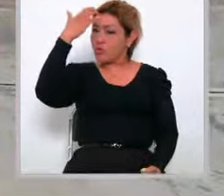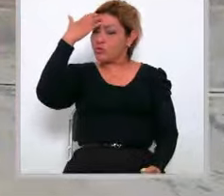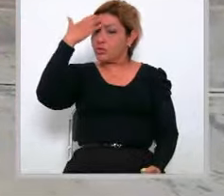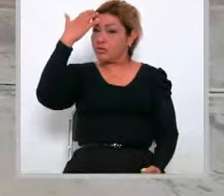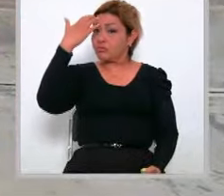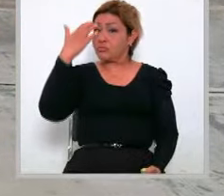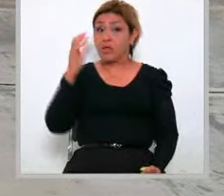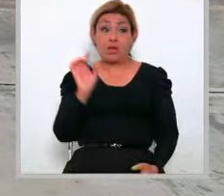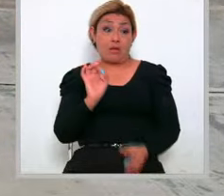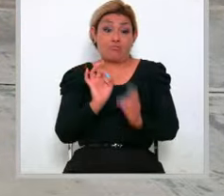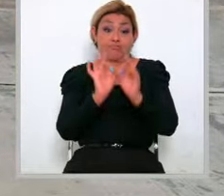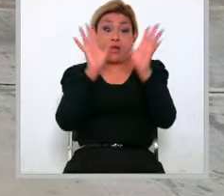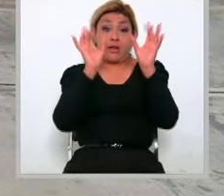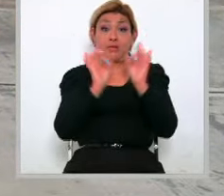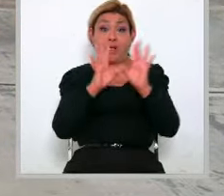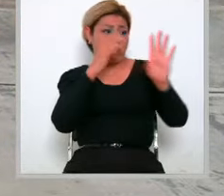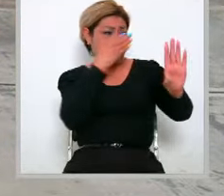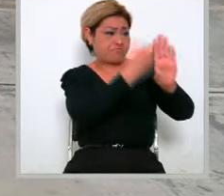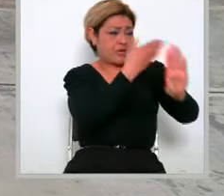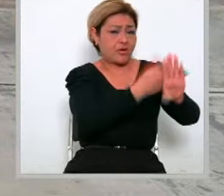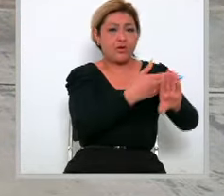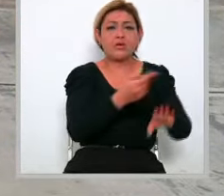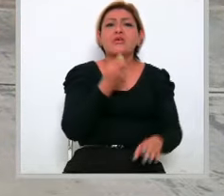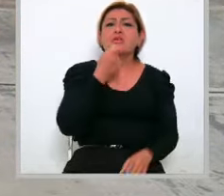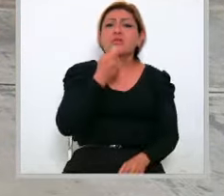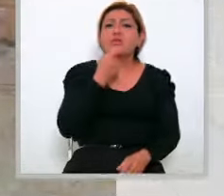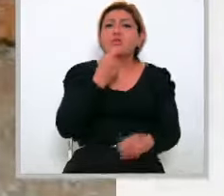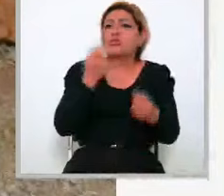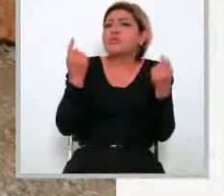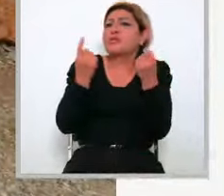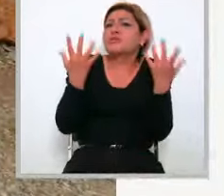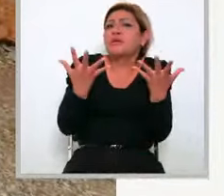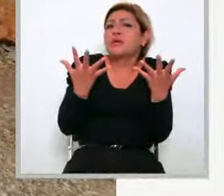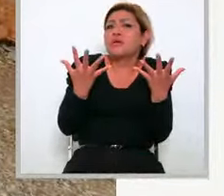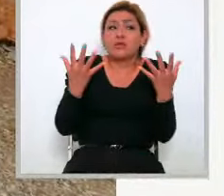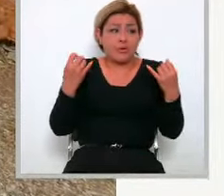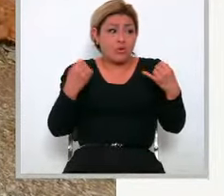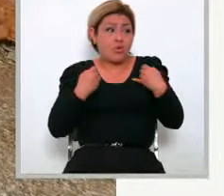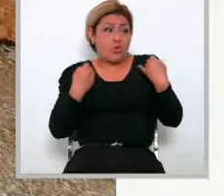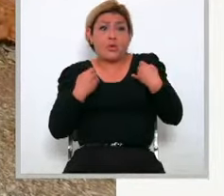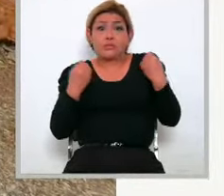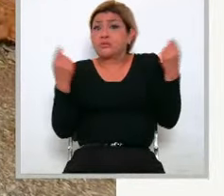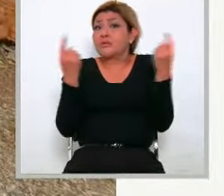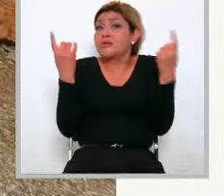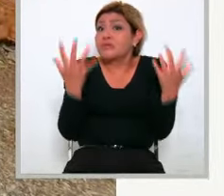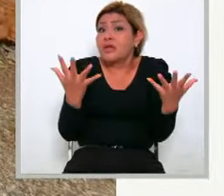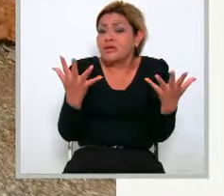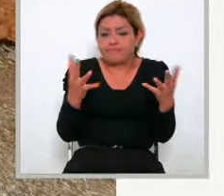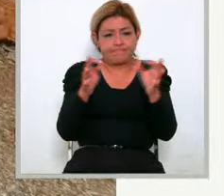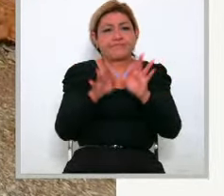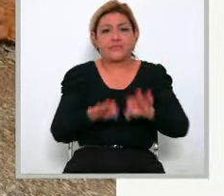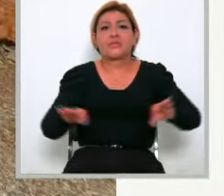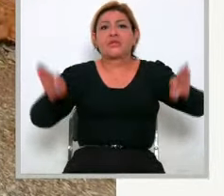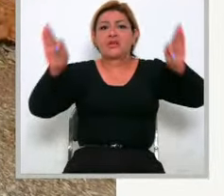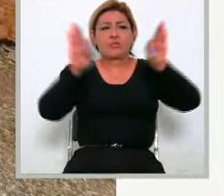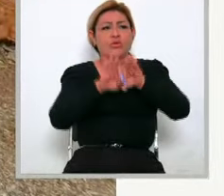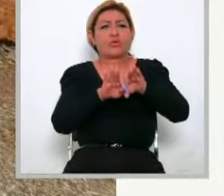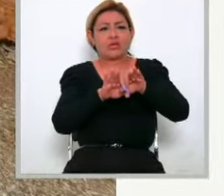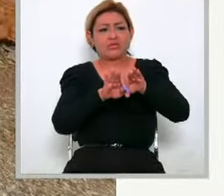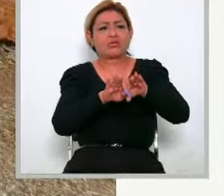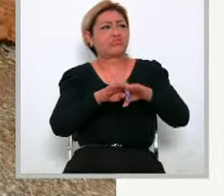quién acercarse. Eso es lo que se busca, pero también que se los cuenten a sus amiguitos en